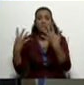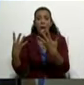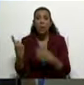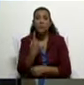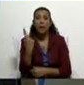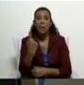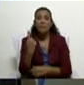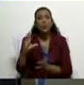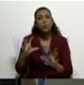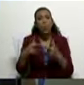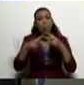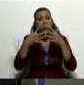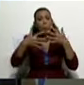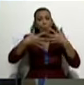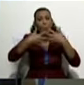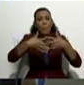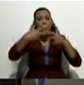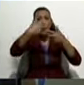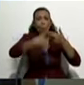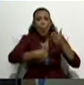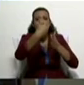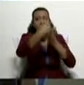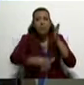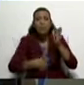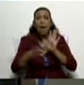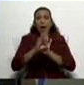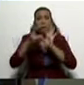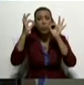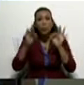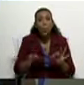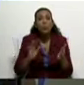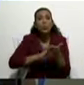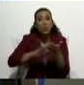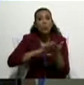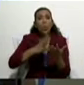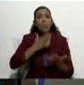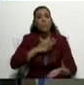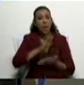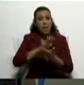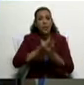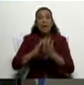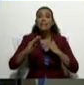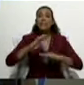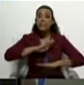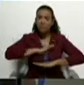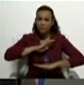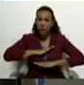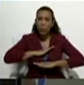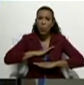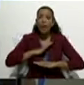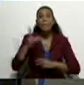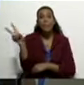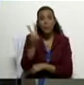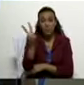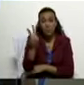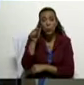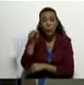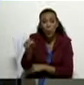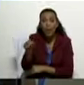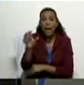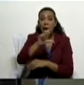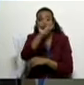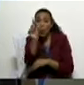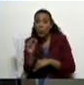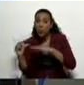único instrumento jurídico válido para alcanzar una solución pacífica y satisfactoria para Venezuela y